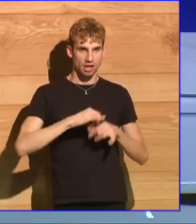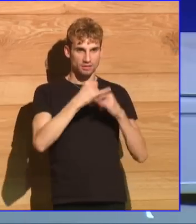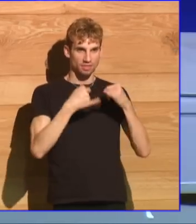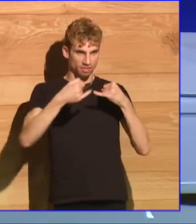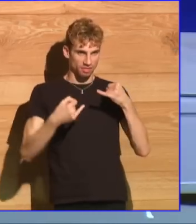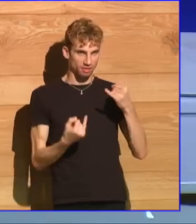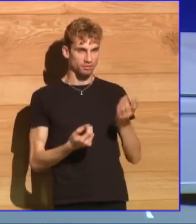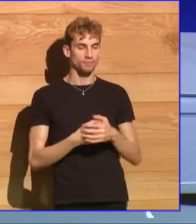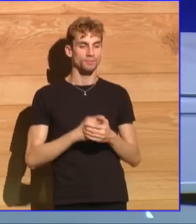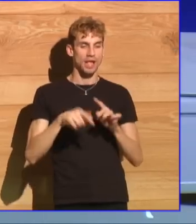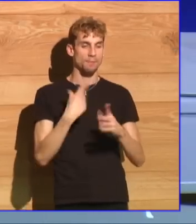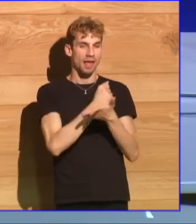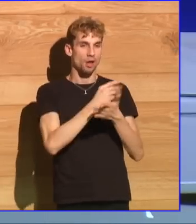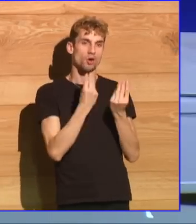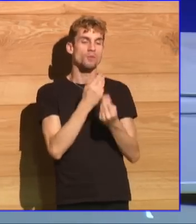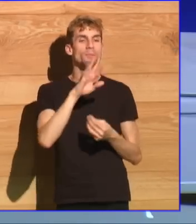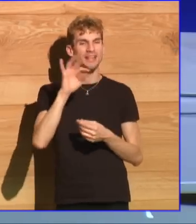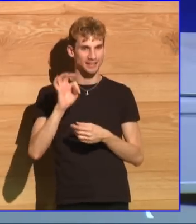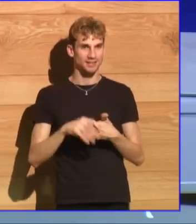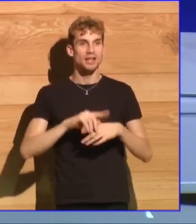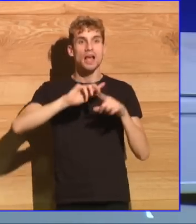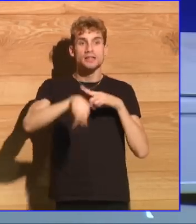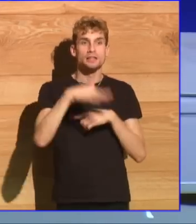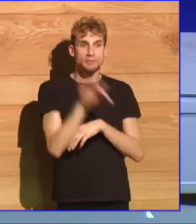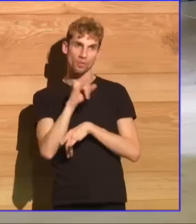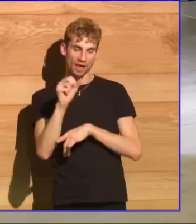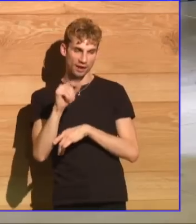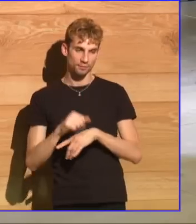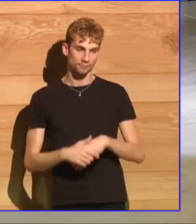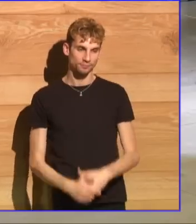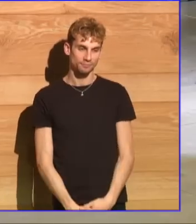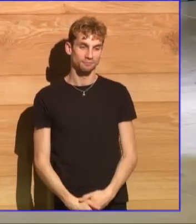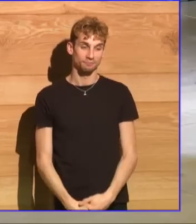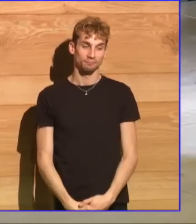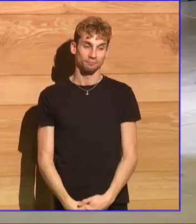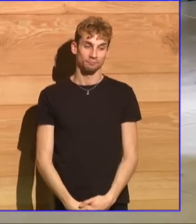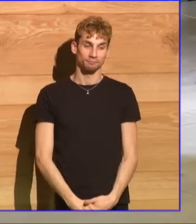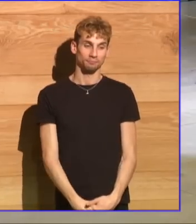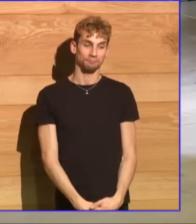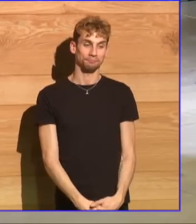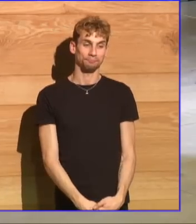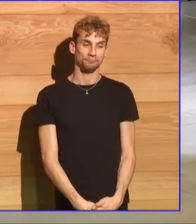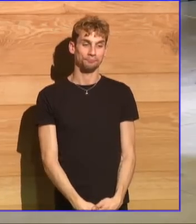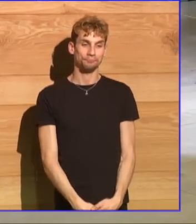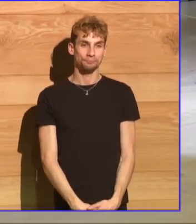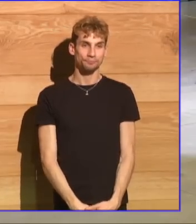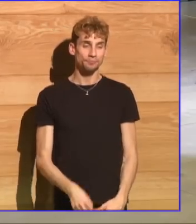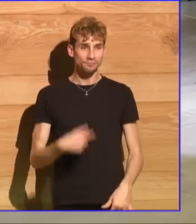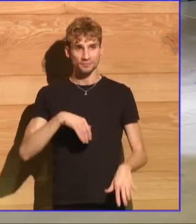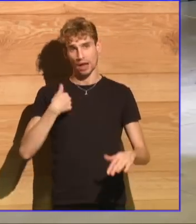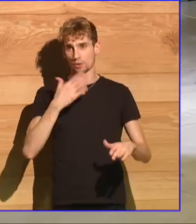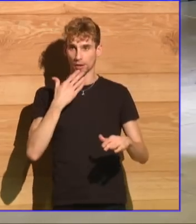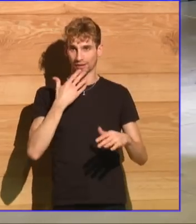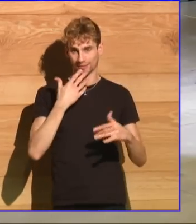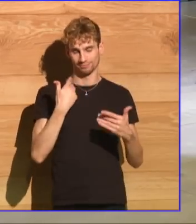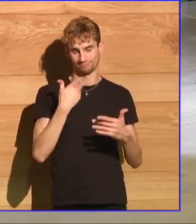siguiente película es Indiana Jones y la última, Cruzada. Y aquí es un poquito como bueno, estoy en casa, ¿no? O sea, voy a